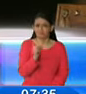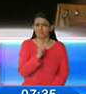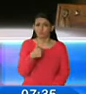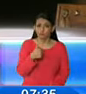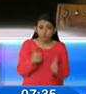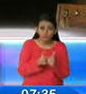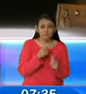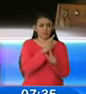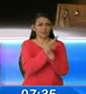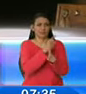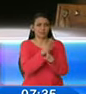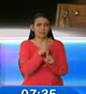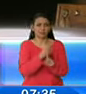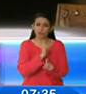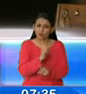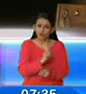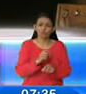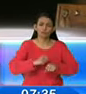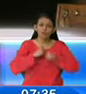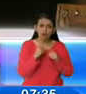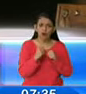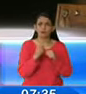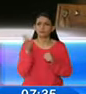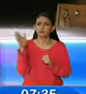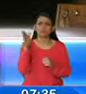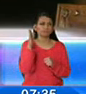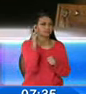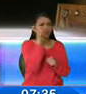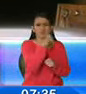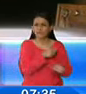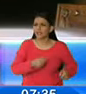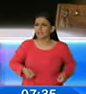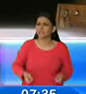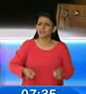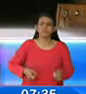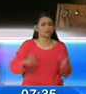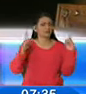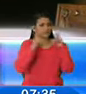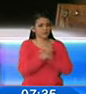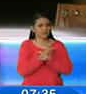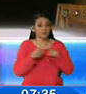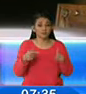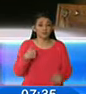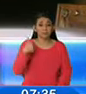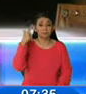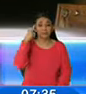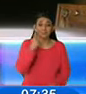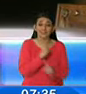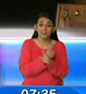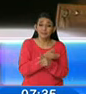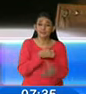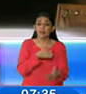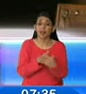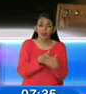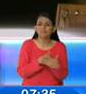de discapacidad a lo mejor va a ser muy difícil recorrer el país. Cuando yo creía que la discapacidad iba a ser un